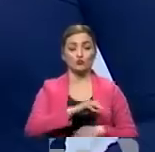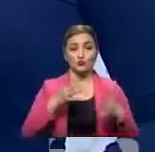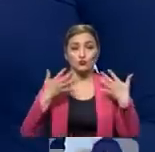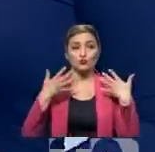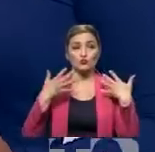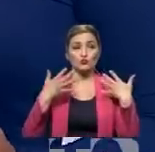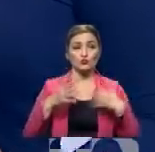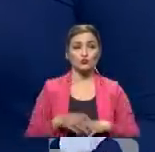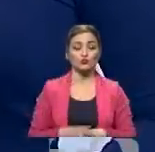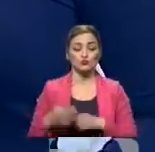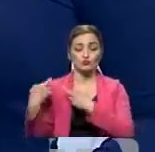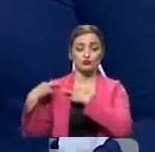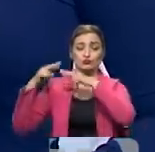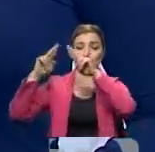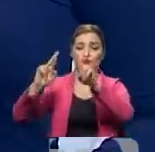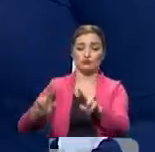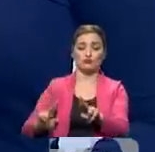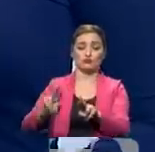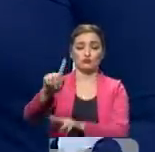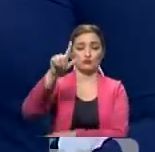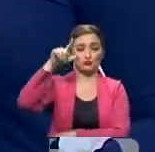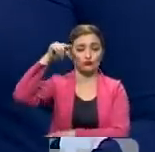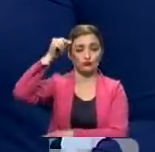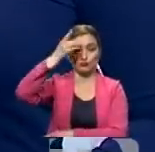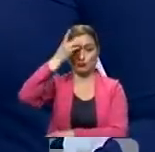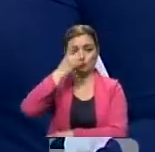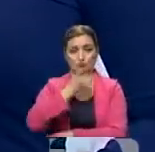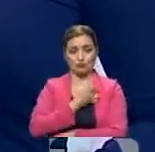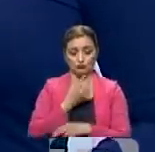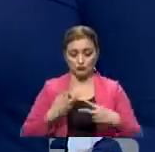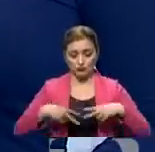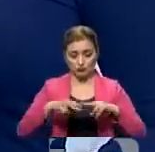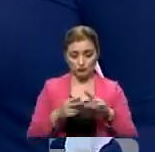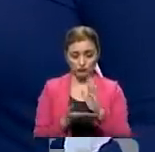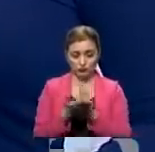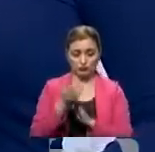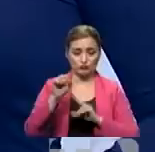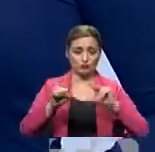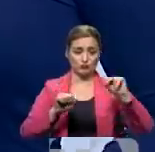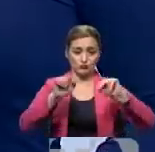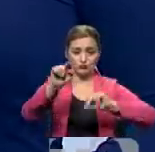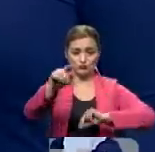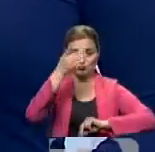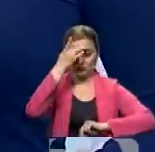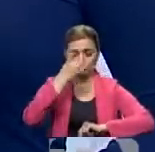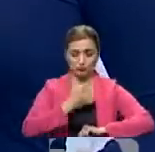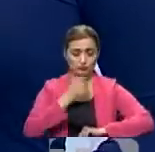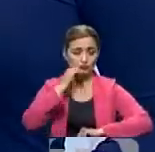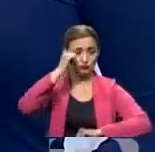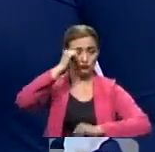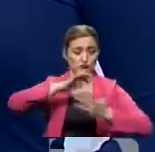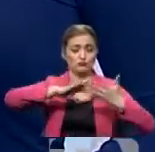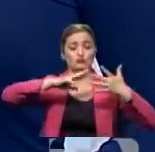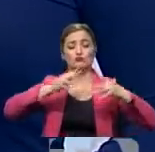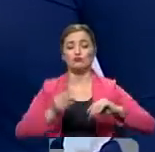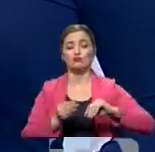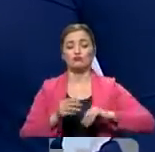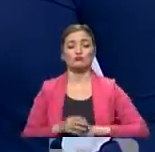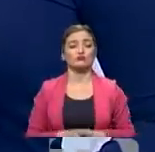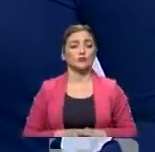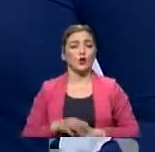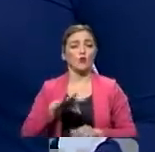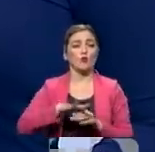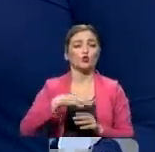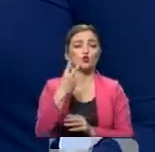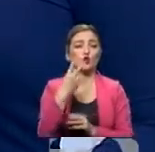Guayaquil colocó en manos del gobierno la tarea de fijar los nuevos precios del pasaje de transporte urbano. Ayer se ratificó una resolución en la que hubo dos